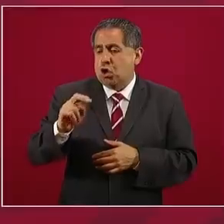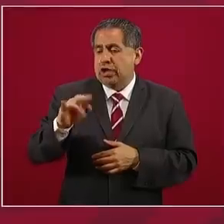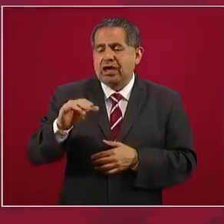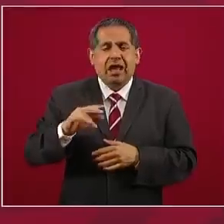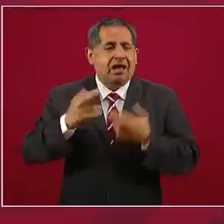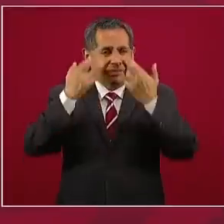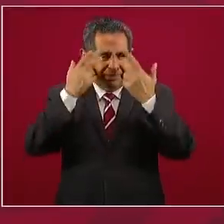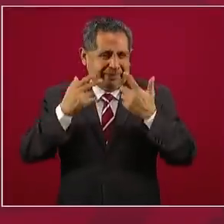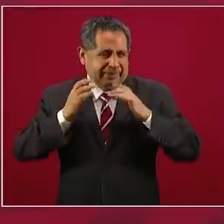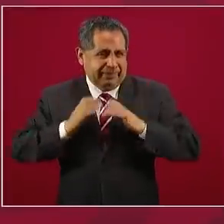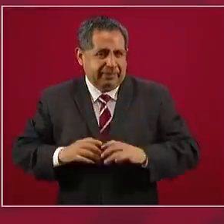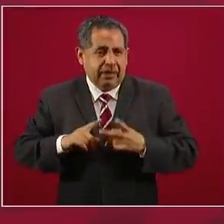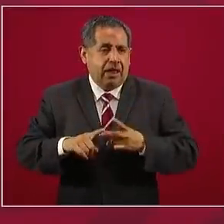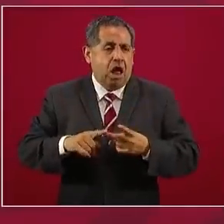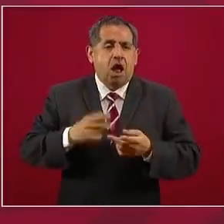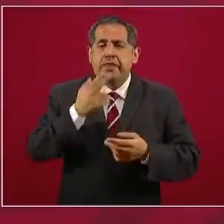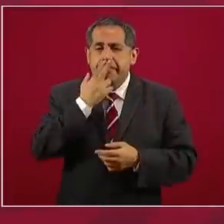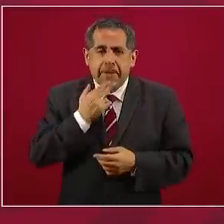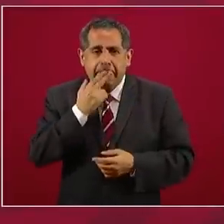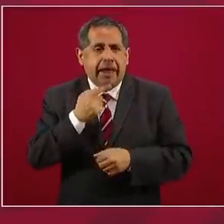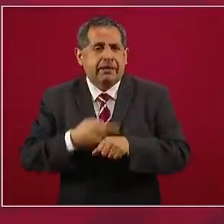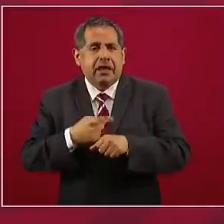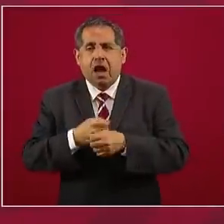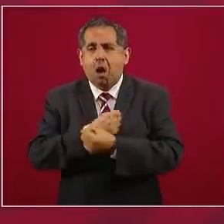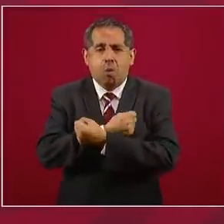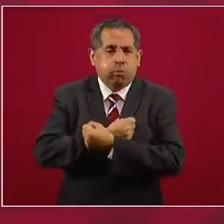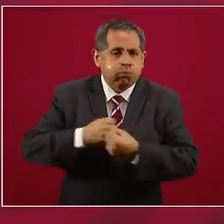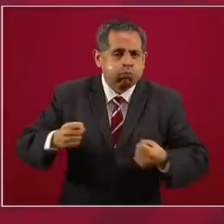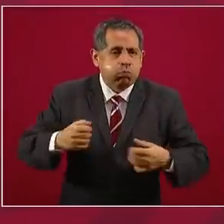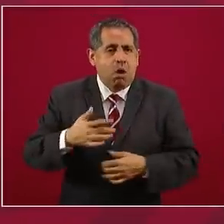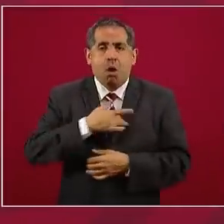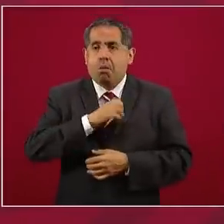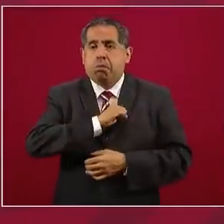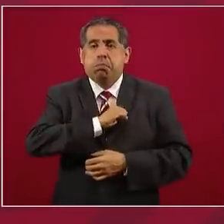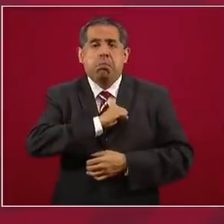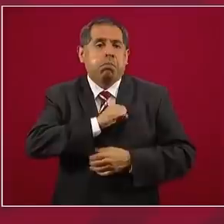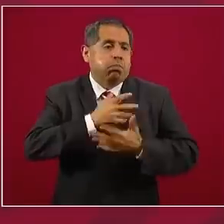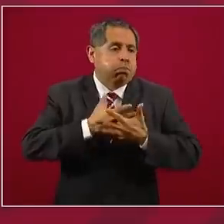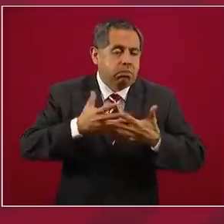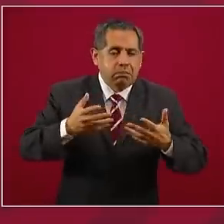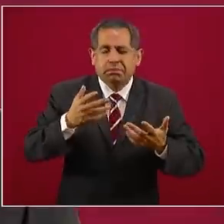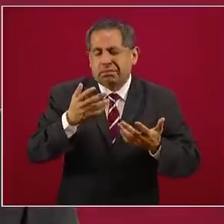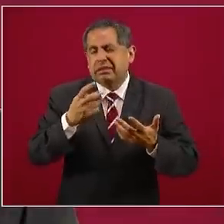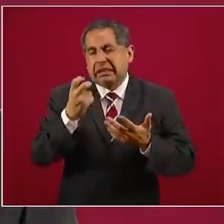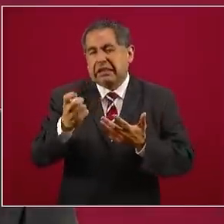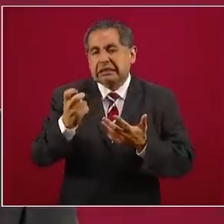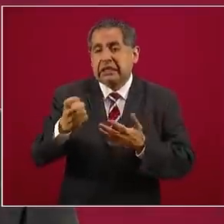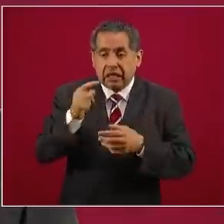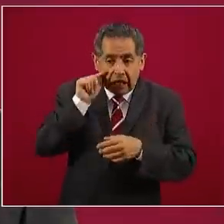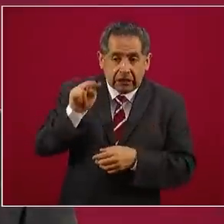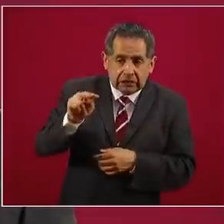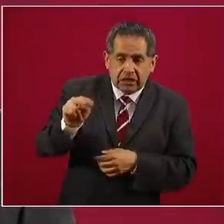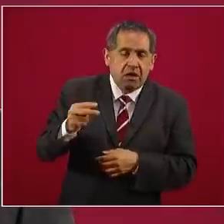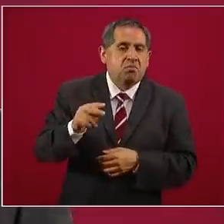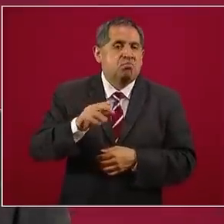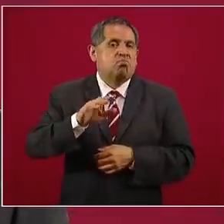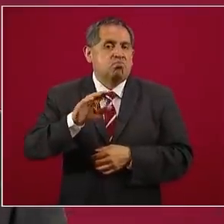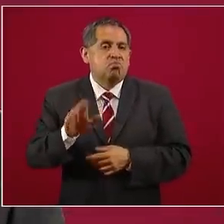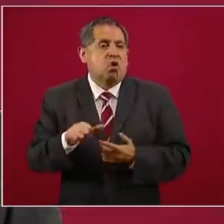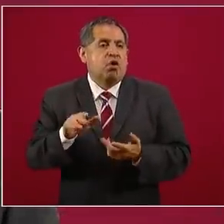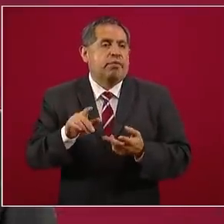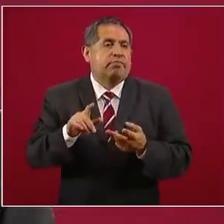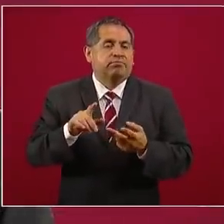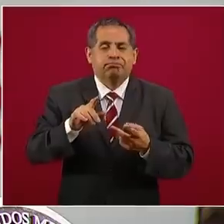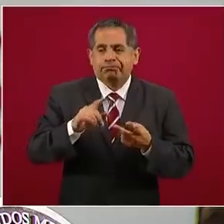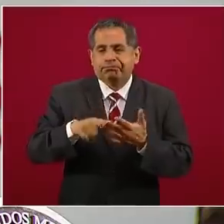diabetes, sobrepeso, obesidad, hipertensión, entre otras, han sido un determinante muy importante de